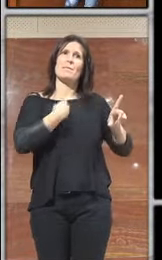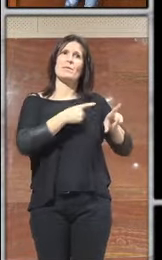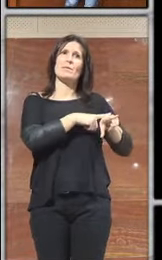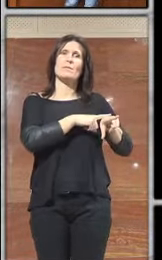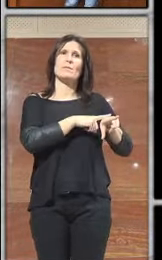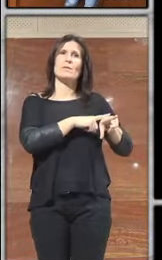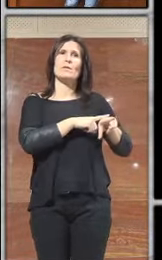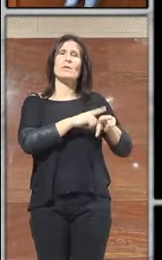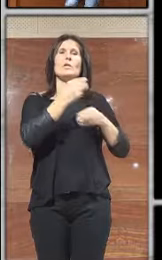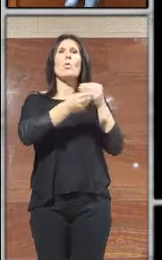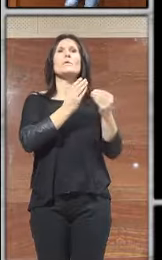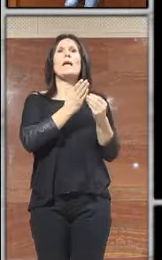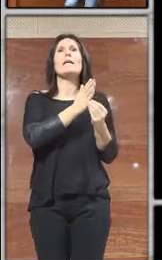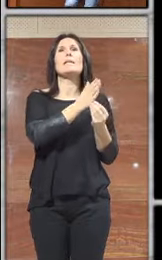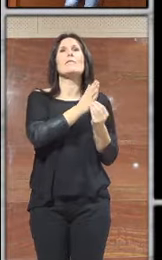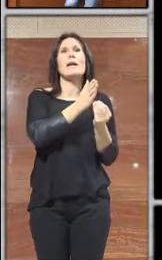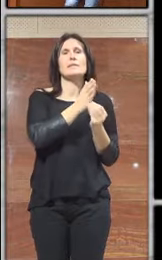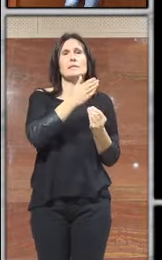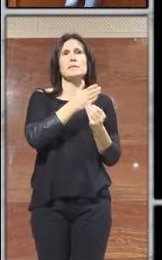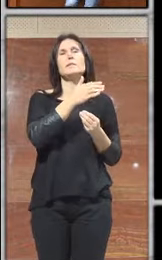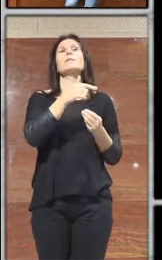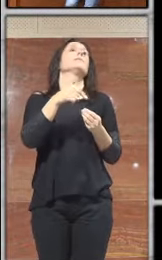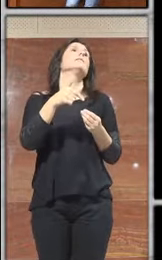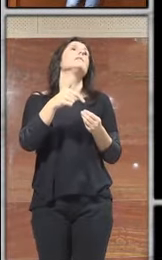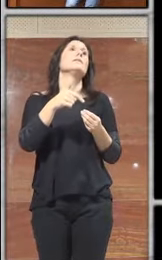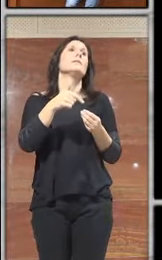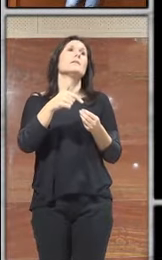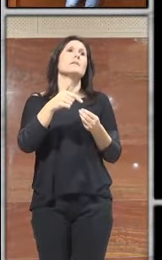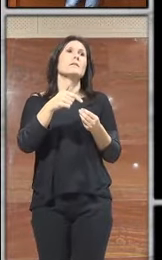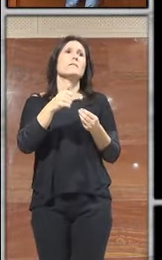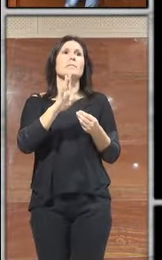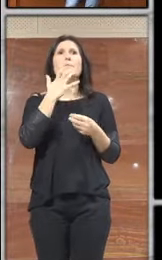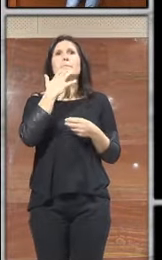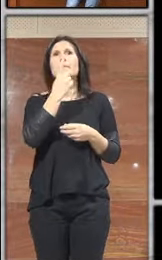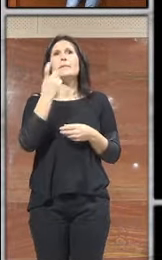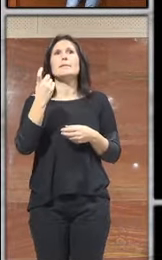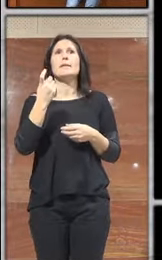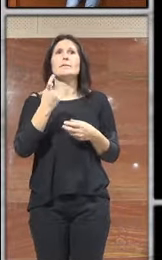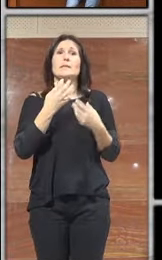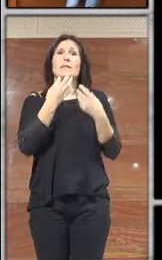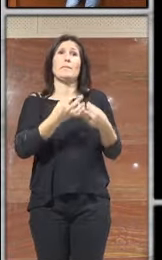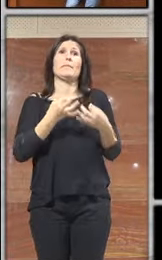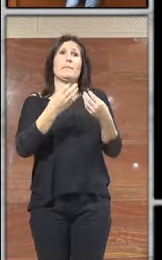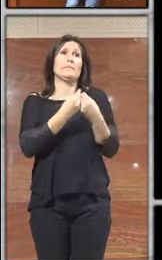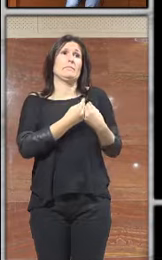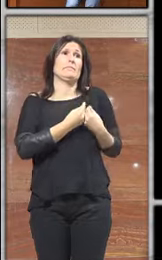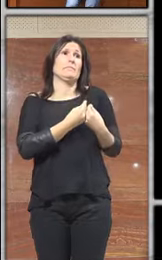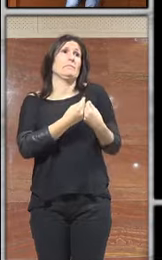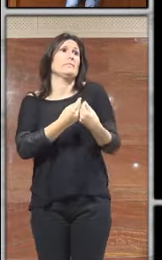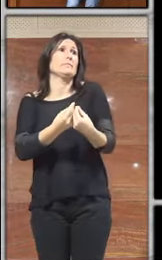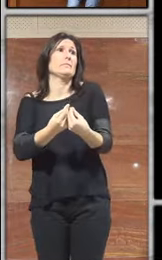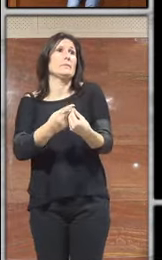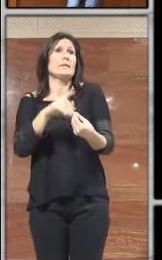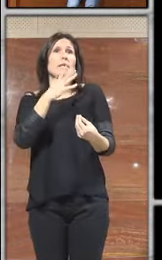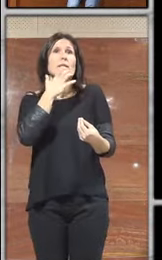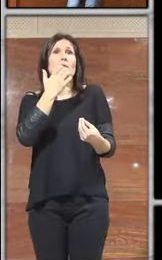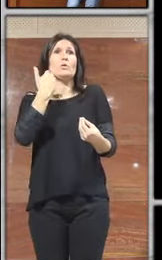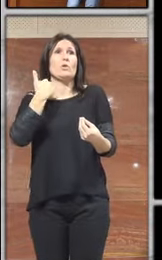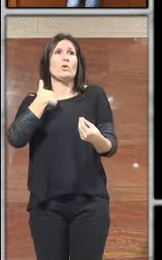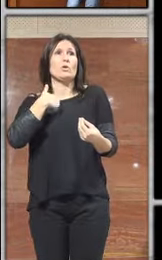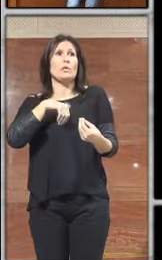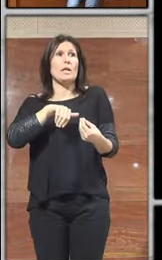vida, cuando necesitas la silla de ruedas, la necesitas. Y va contigo siempre, ¿verdad? Así que si yo estoy ya